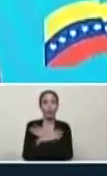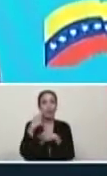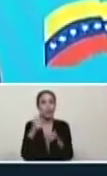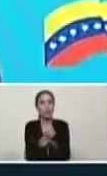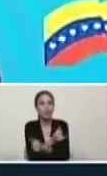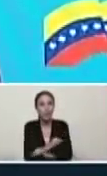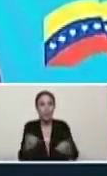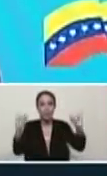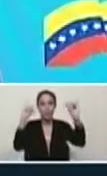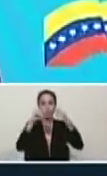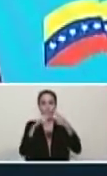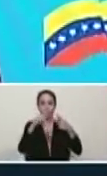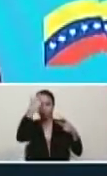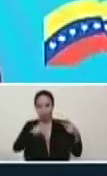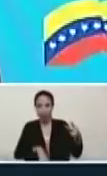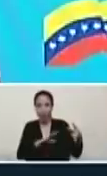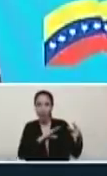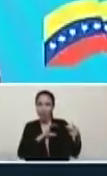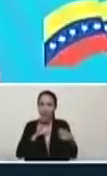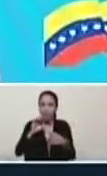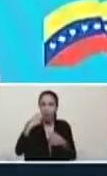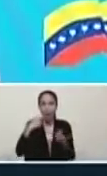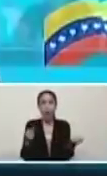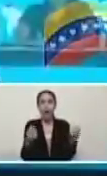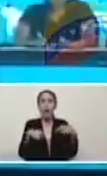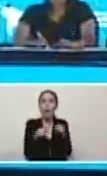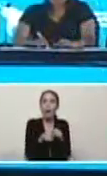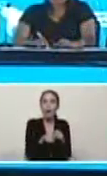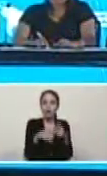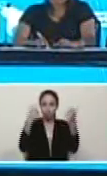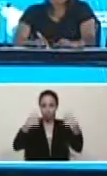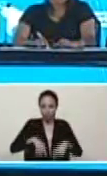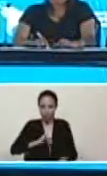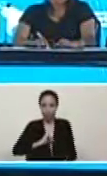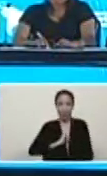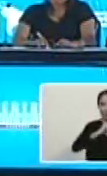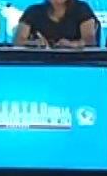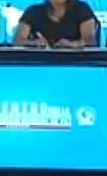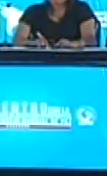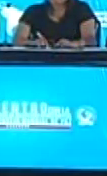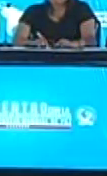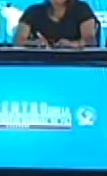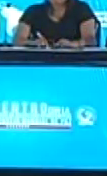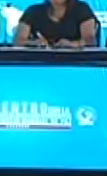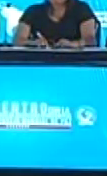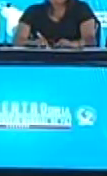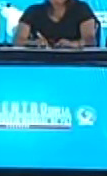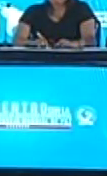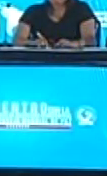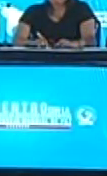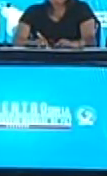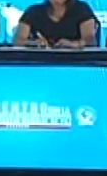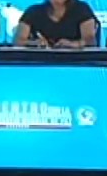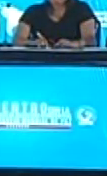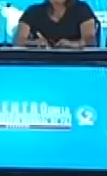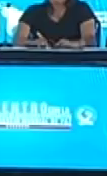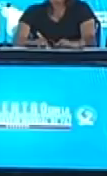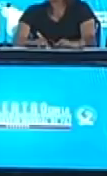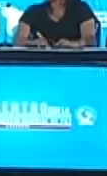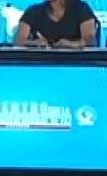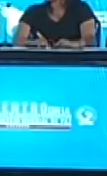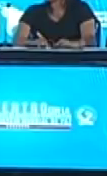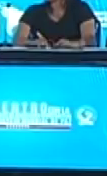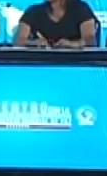la dignidad y la gloria de ser venezolano contra el colonialismo, contra la violencia